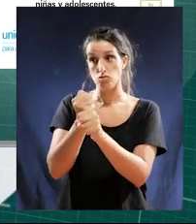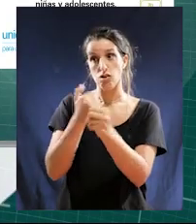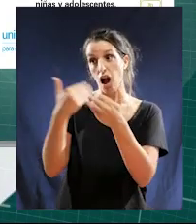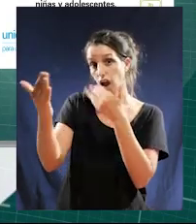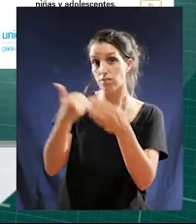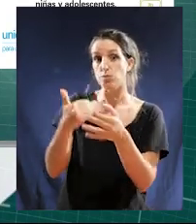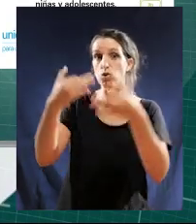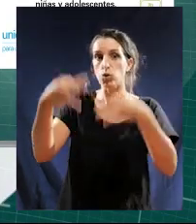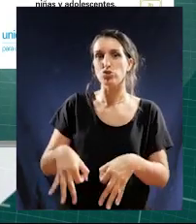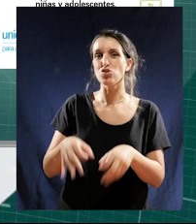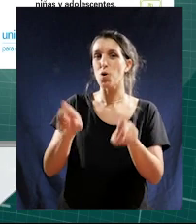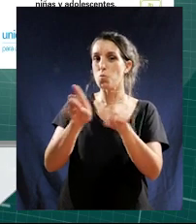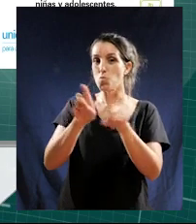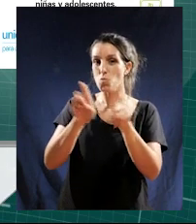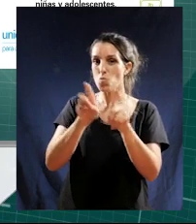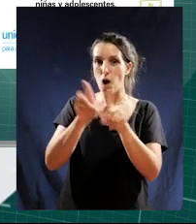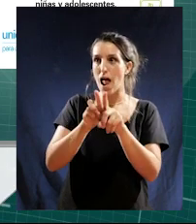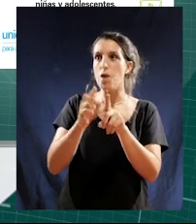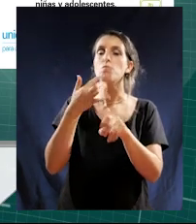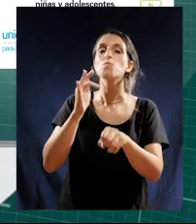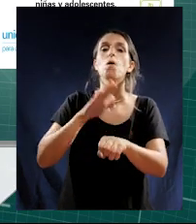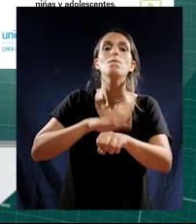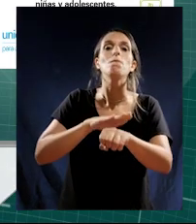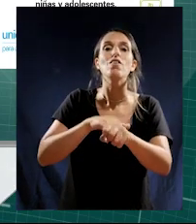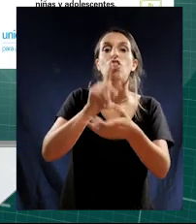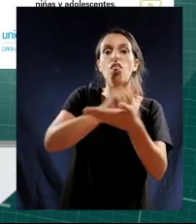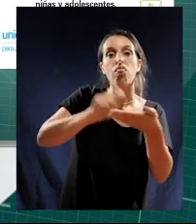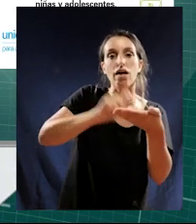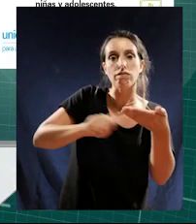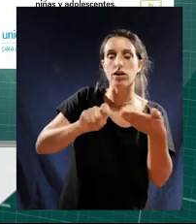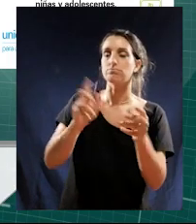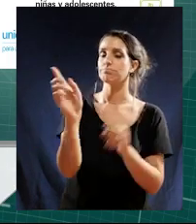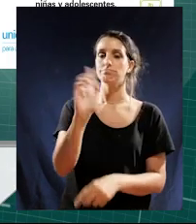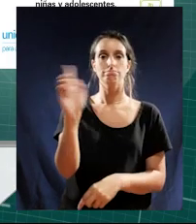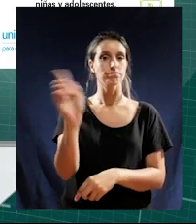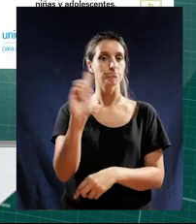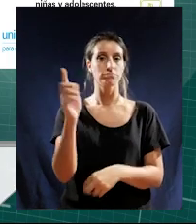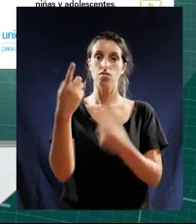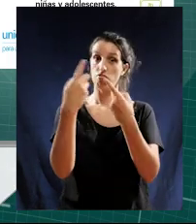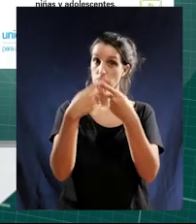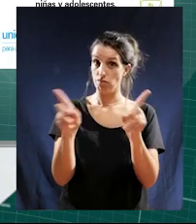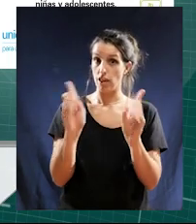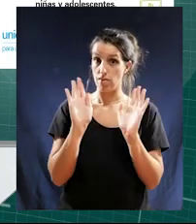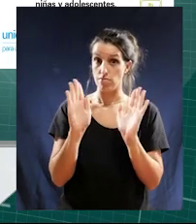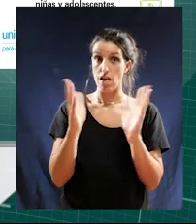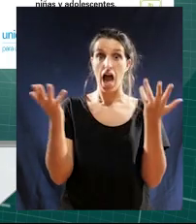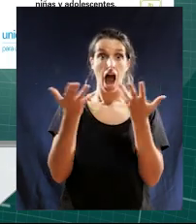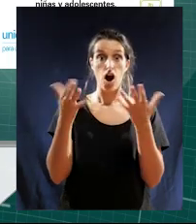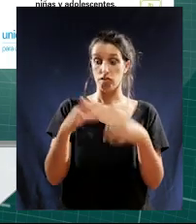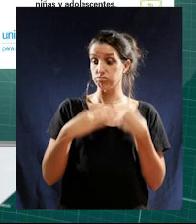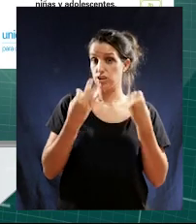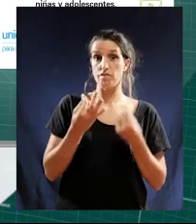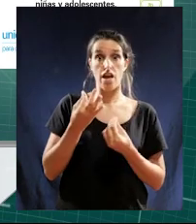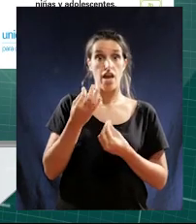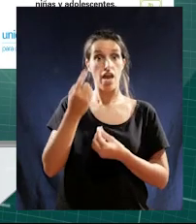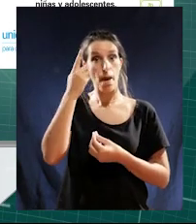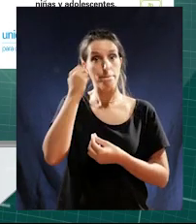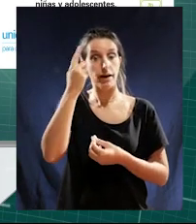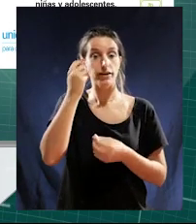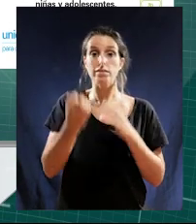comentábamos que esto no es lo mismo que la clásica hora de los deberes, digamos. Estamos